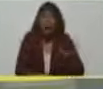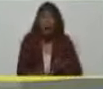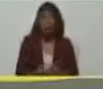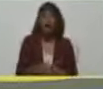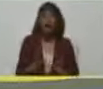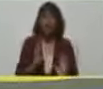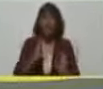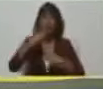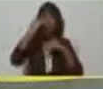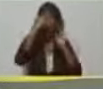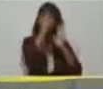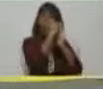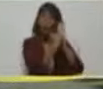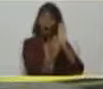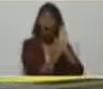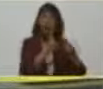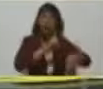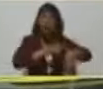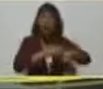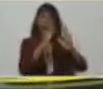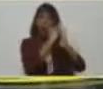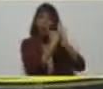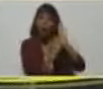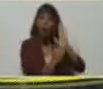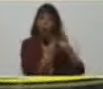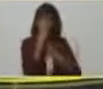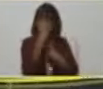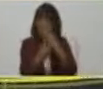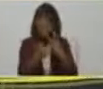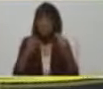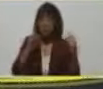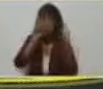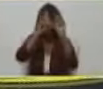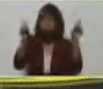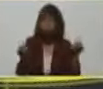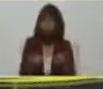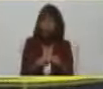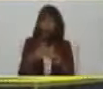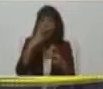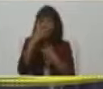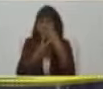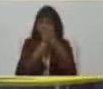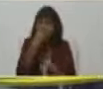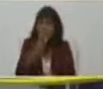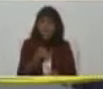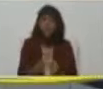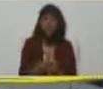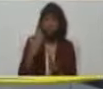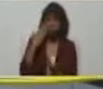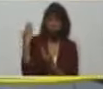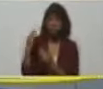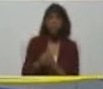visita, ¿verdad? Por esta vía se ven y hablan. Y presidente, por contesta aquí... Ya, contesta.